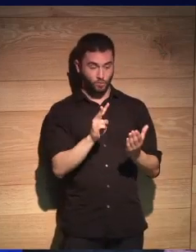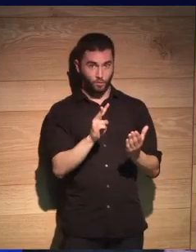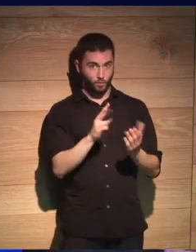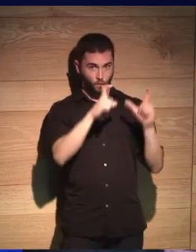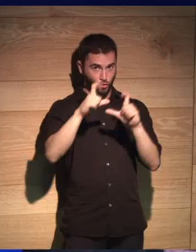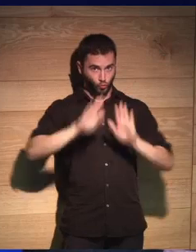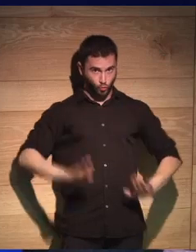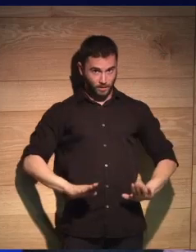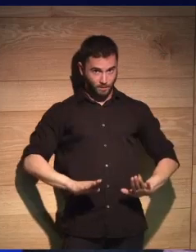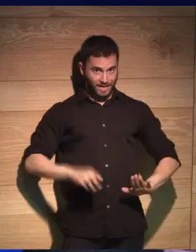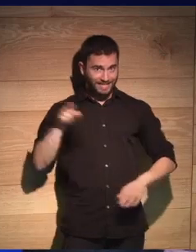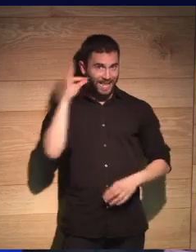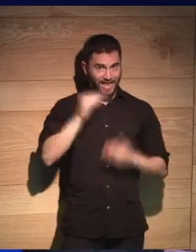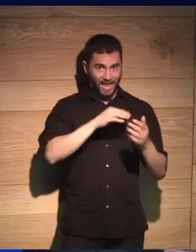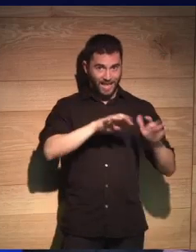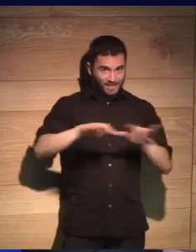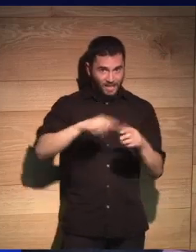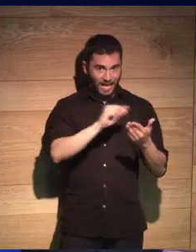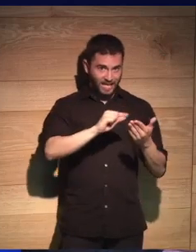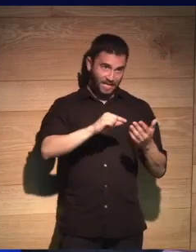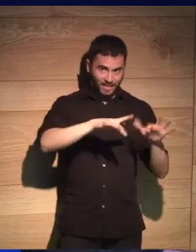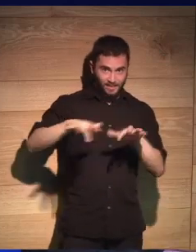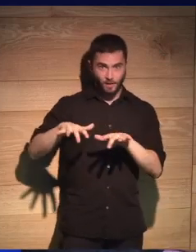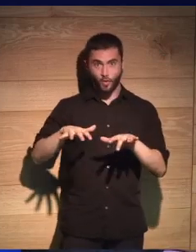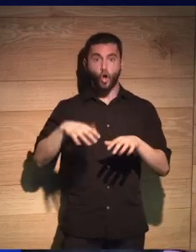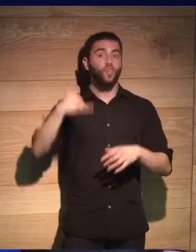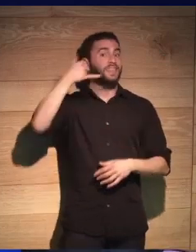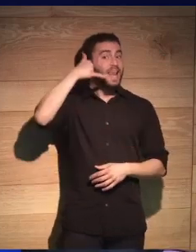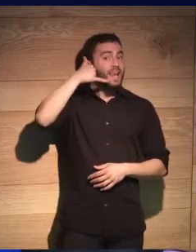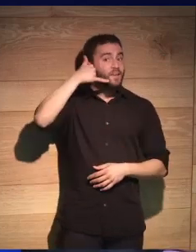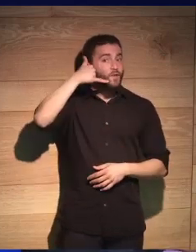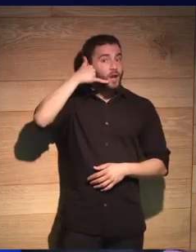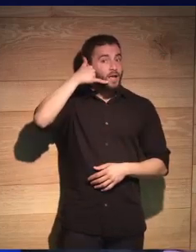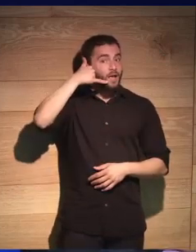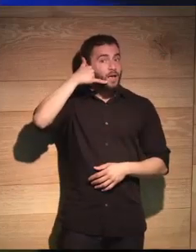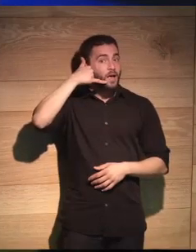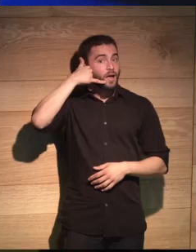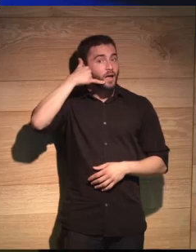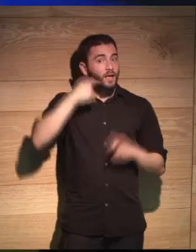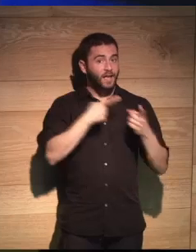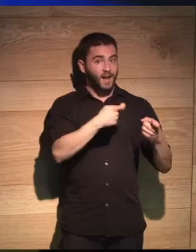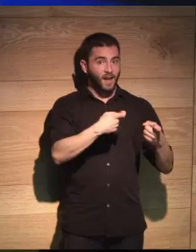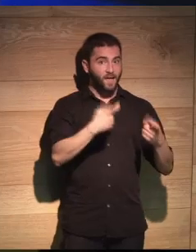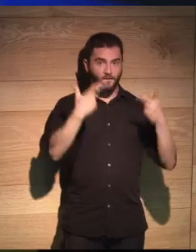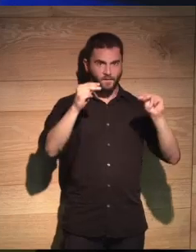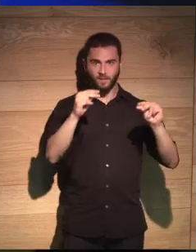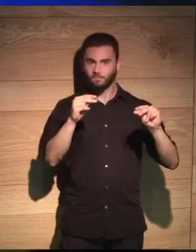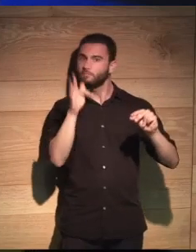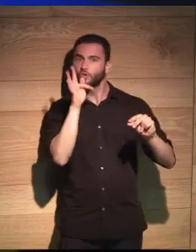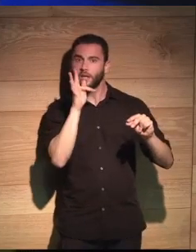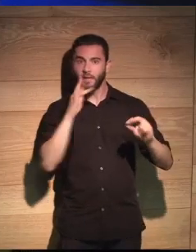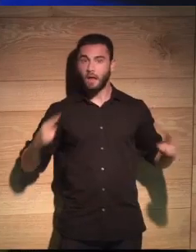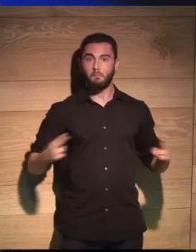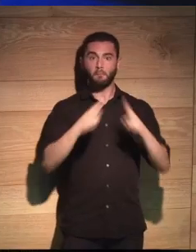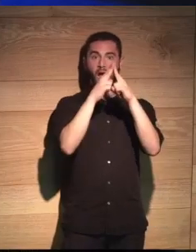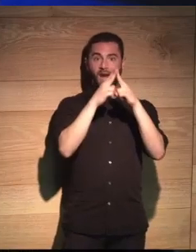últimas fotos, ella escribió Telefónica nada más, o sea, sin acabar la guerra, estaba en París sin